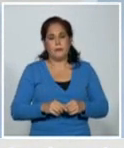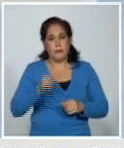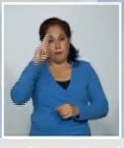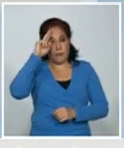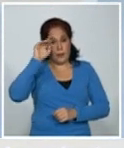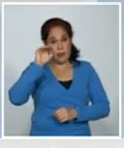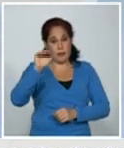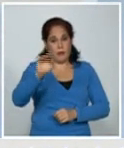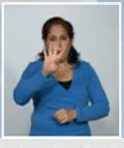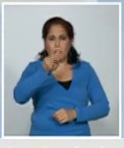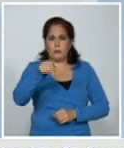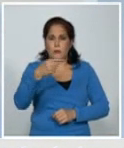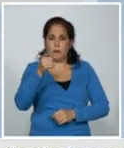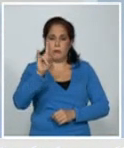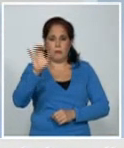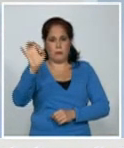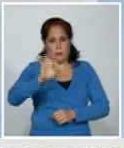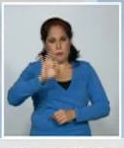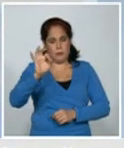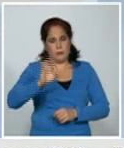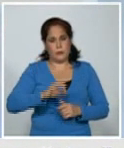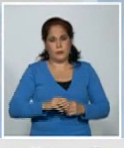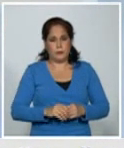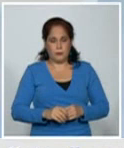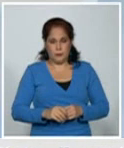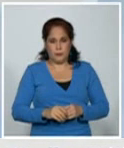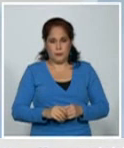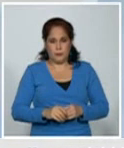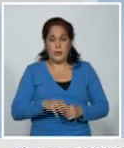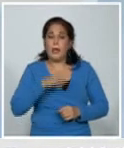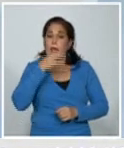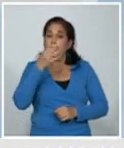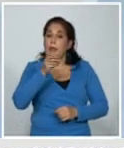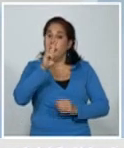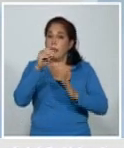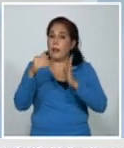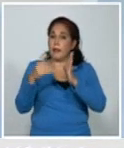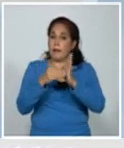el 4,9%, estamos hablando de